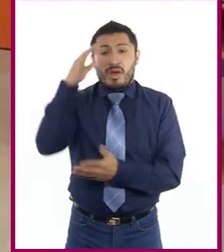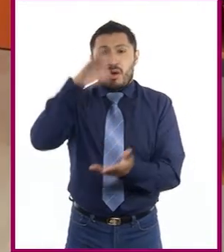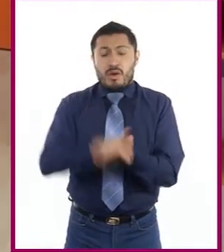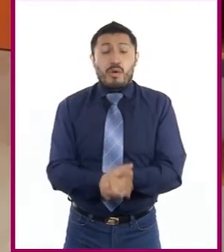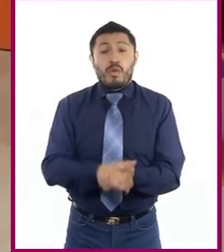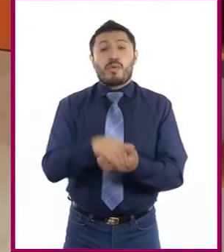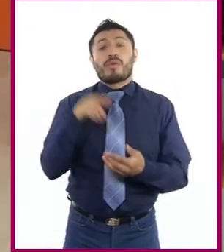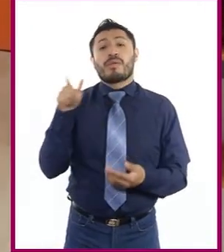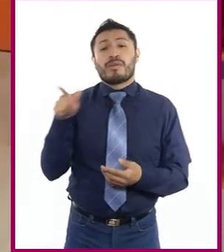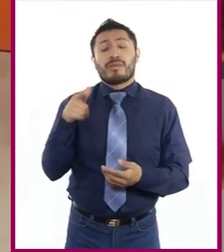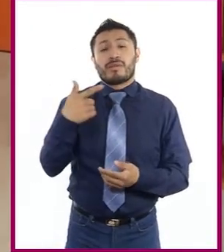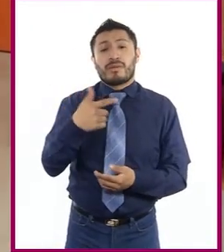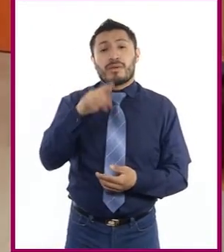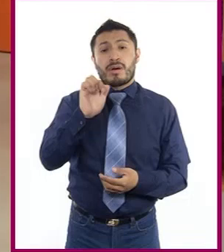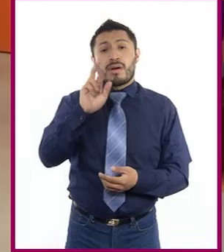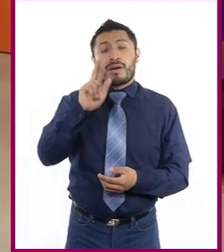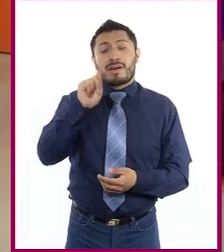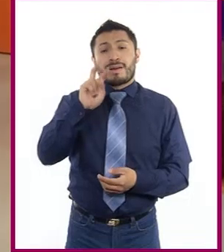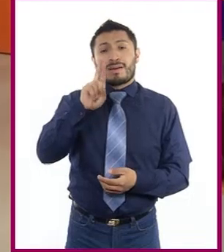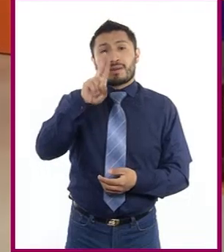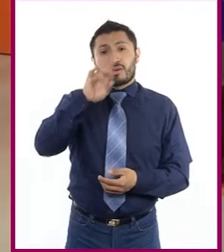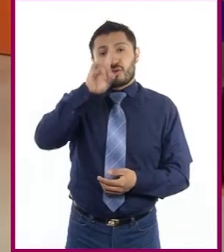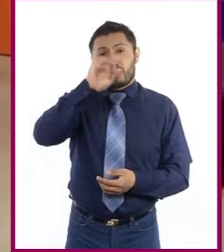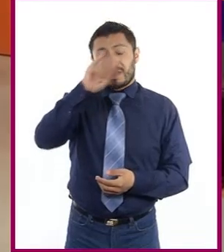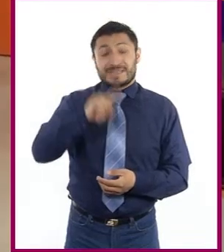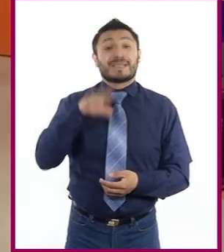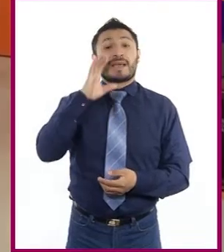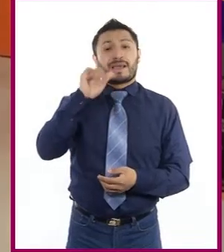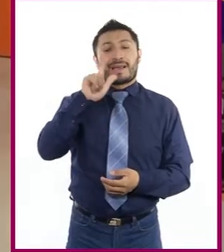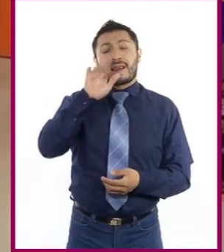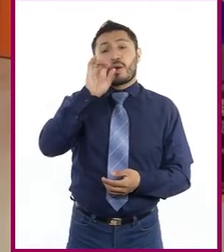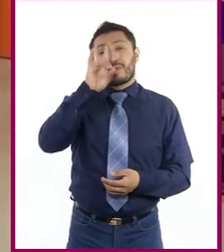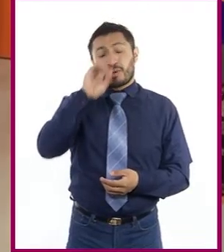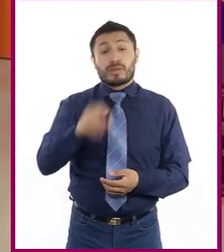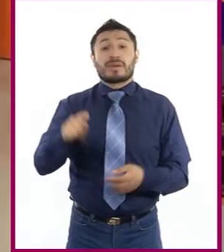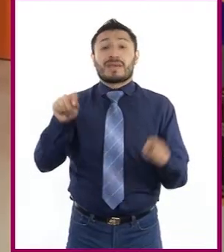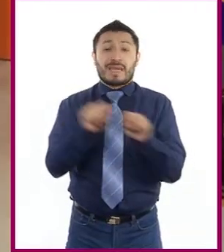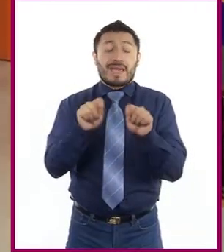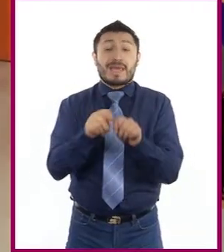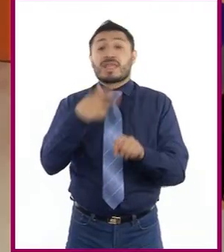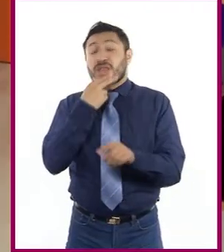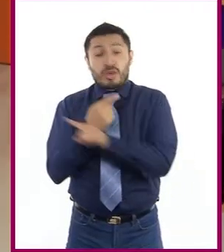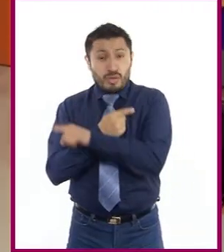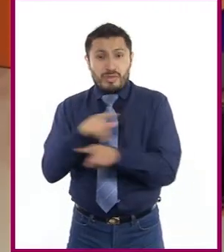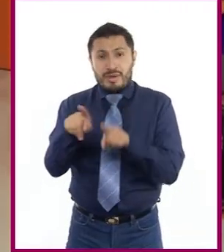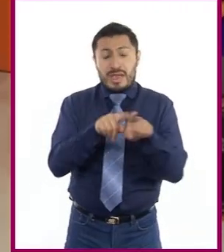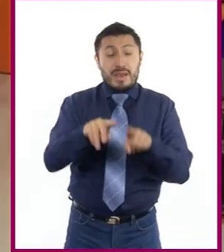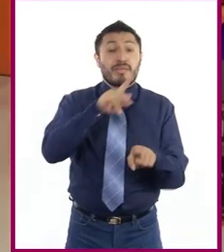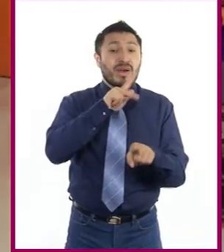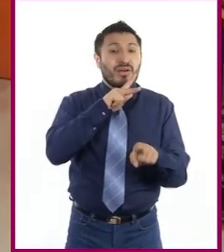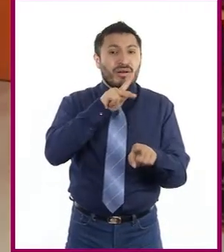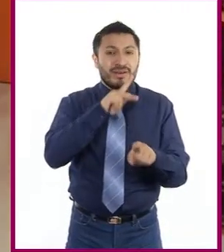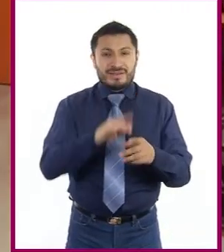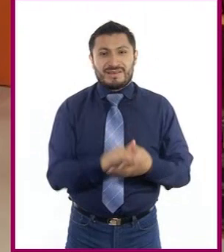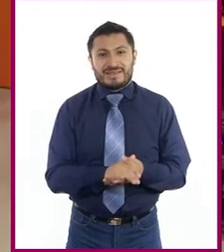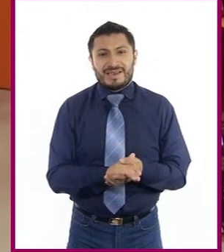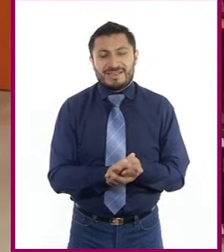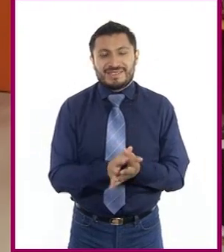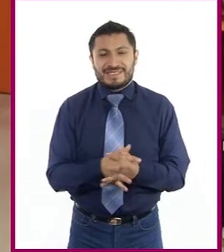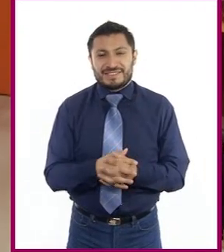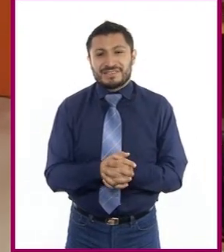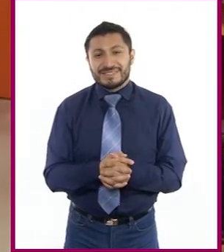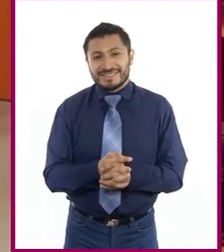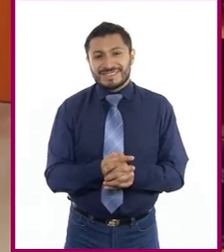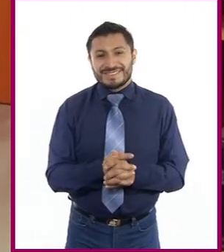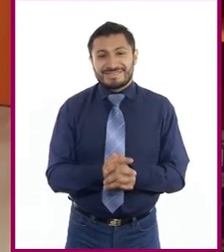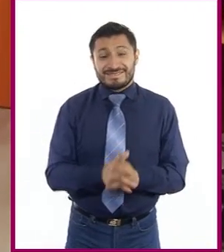Gertrudis es ni más ni menos que Claudio, el tío de Hamlet, hermano de su padre. Cuando el